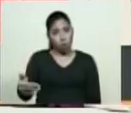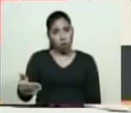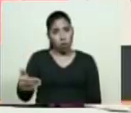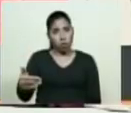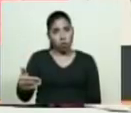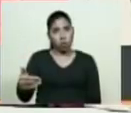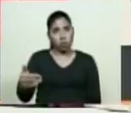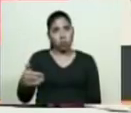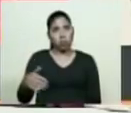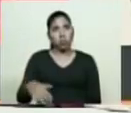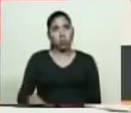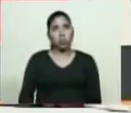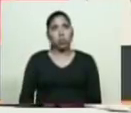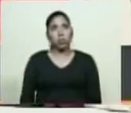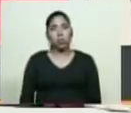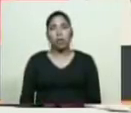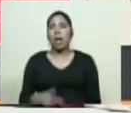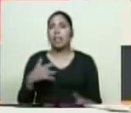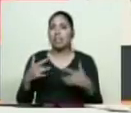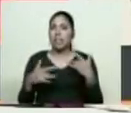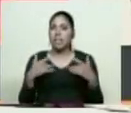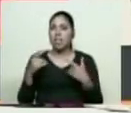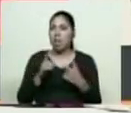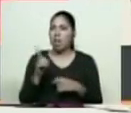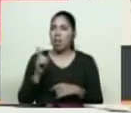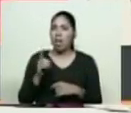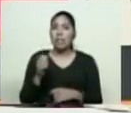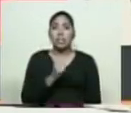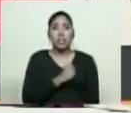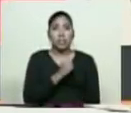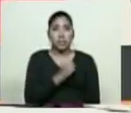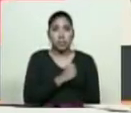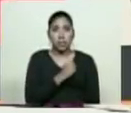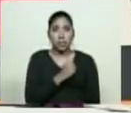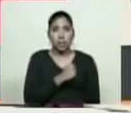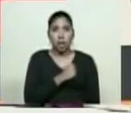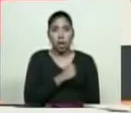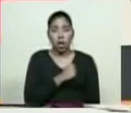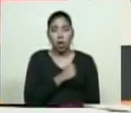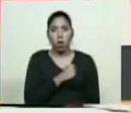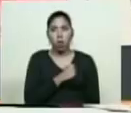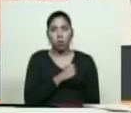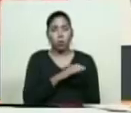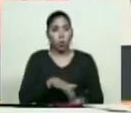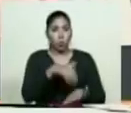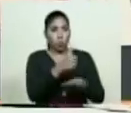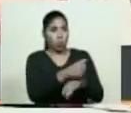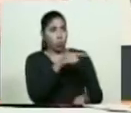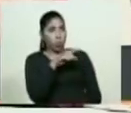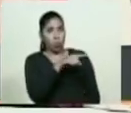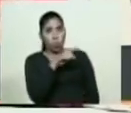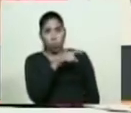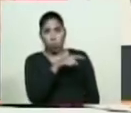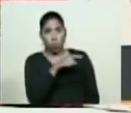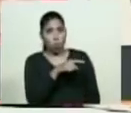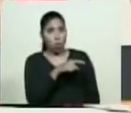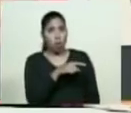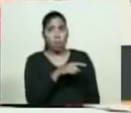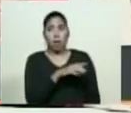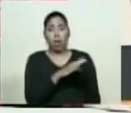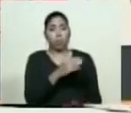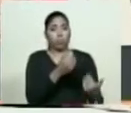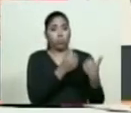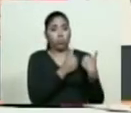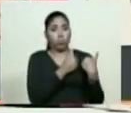dio un acto en Chacao. Ramos Alú le echó la culpa a los dueños, los medios. Yo tengo la grabación, eso no es un... Eso es, ¿cómo